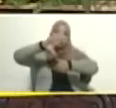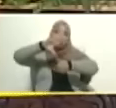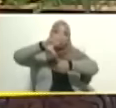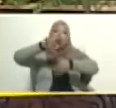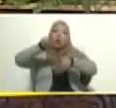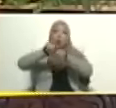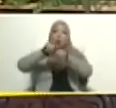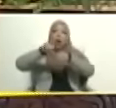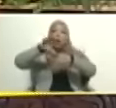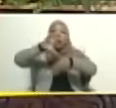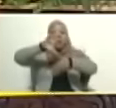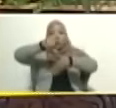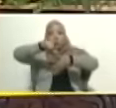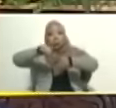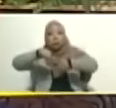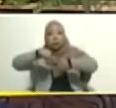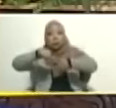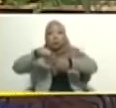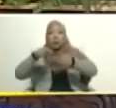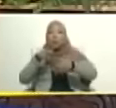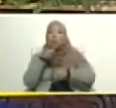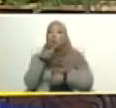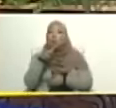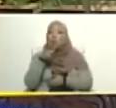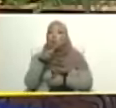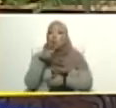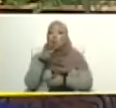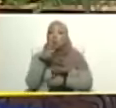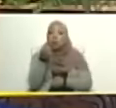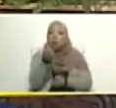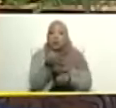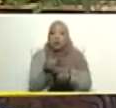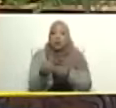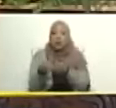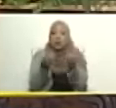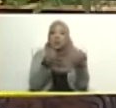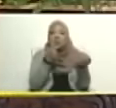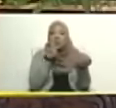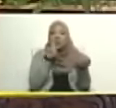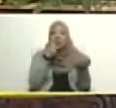norte, pasando por un terrible episodio que es el tapón del Darién.